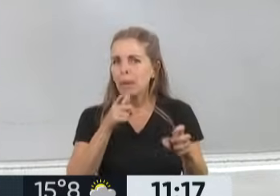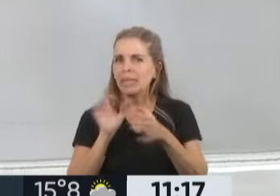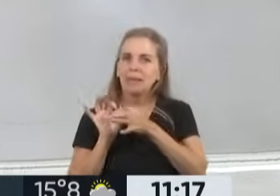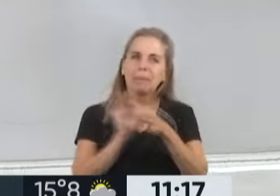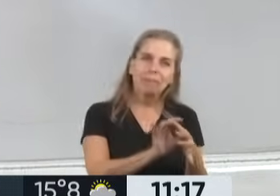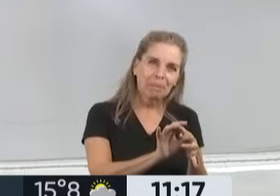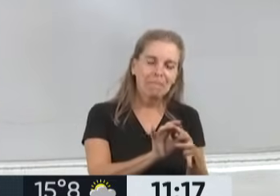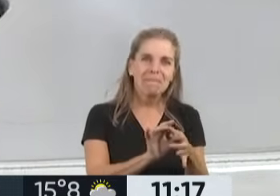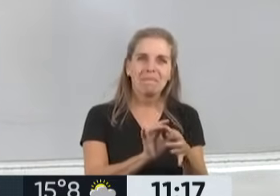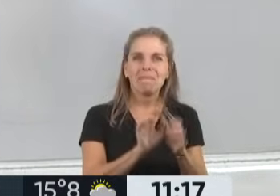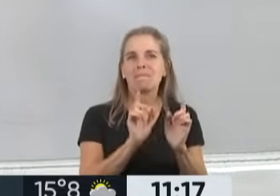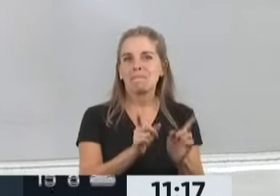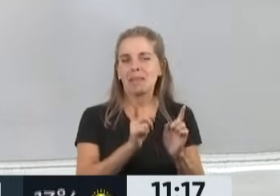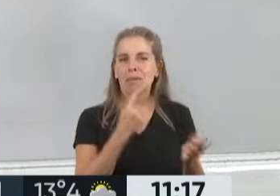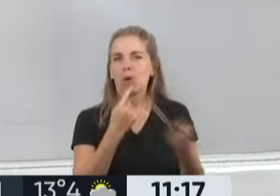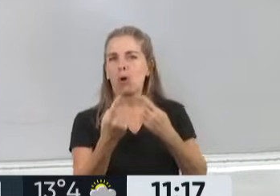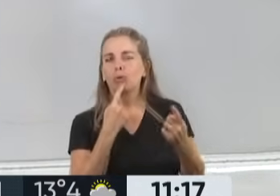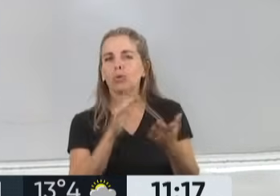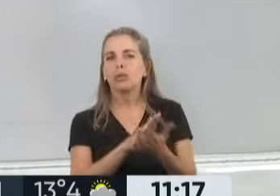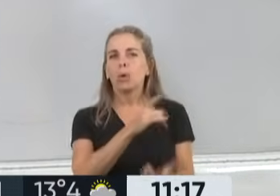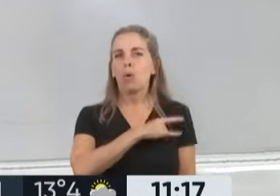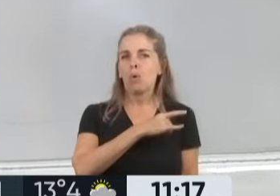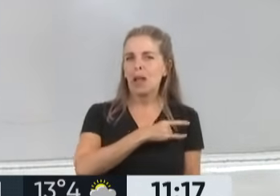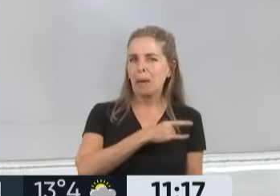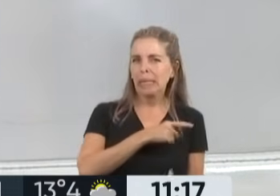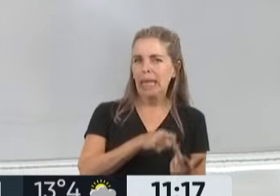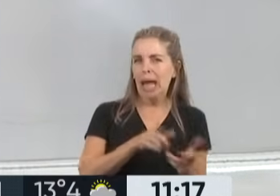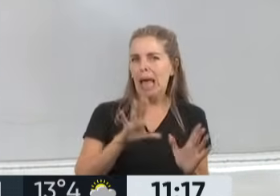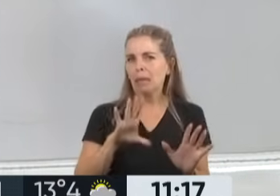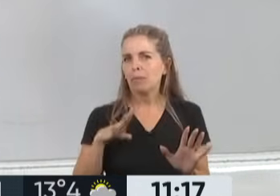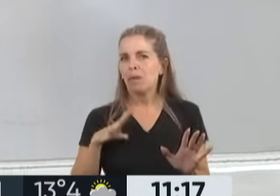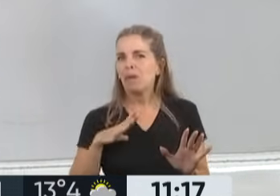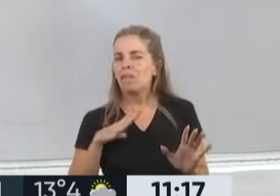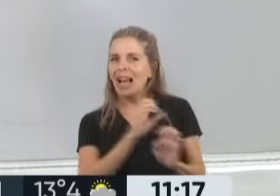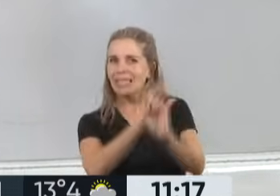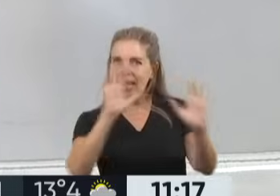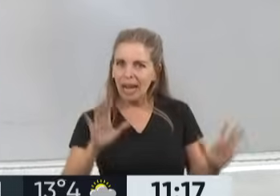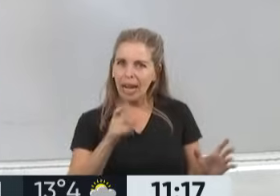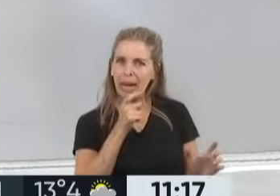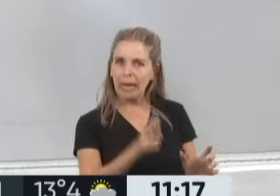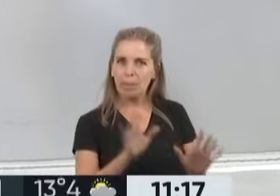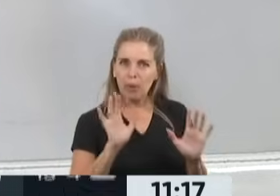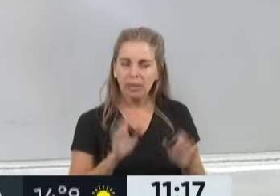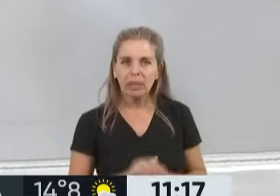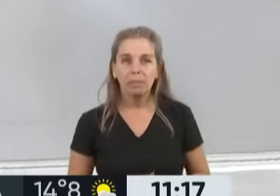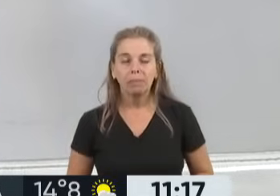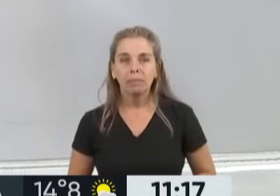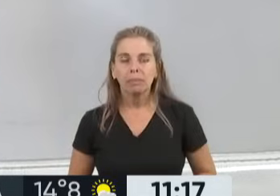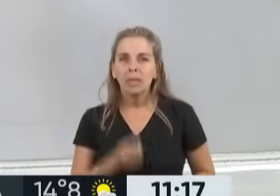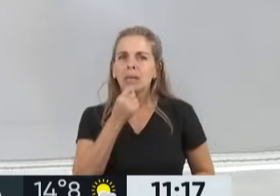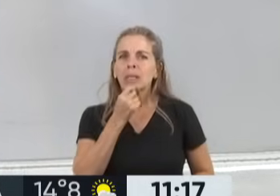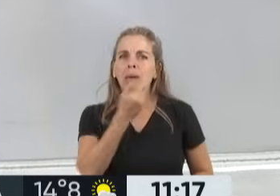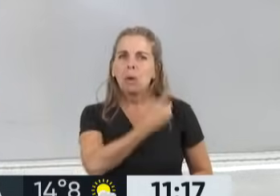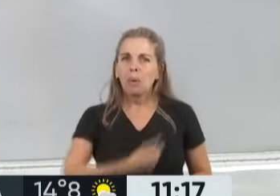este tren de consultas sobre universidades, que entiendo que quedaron, por lo menos, no respondido. Si el